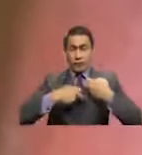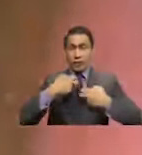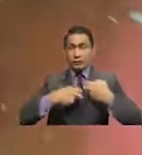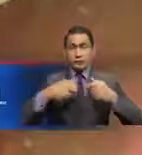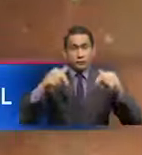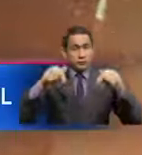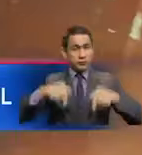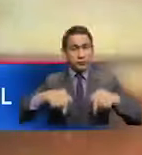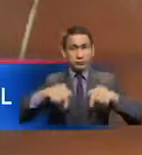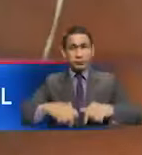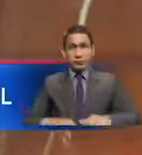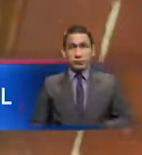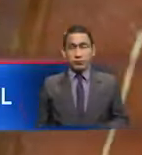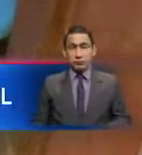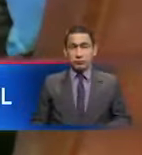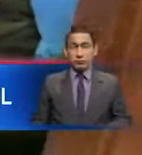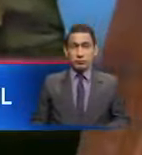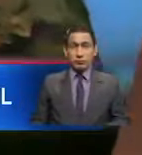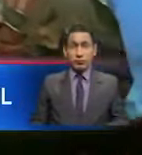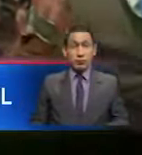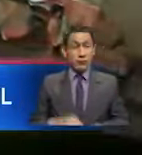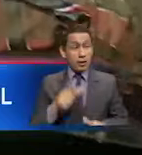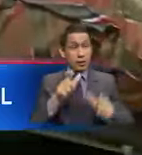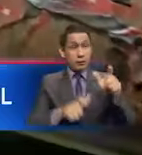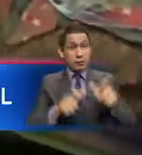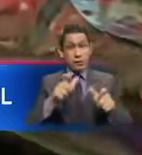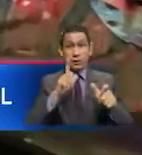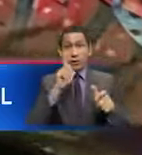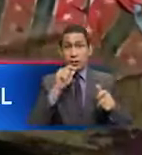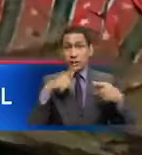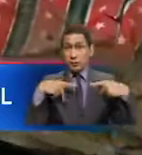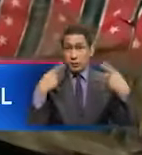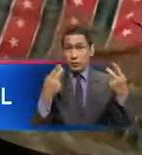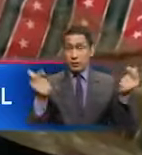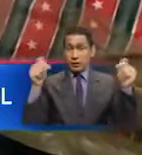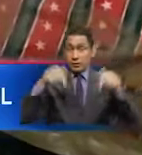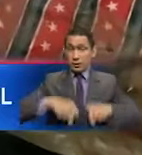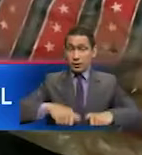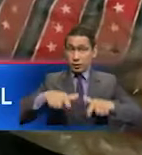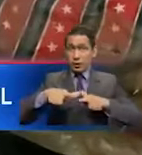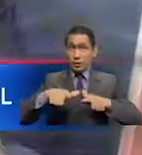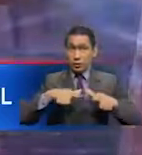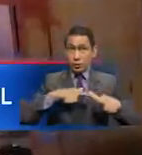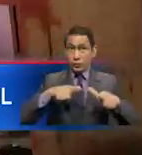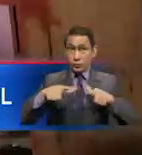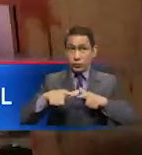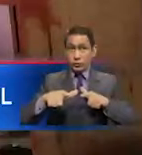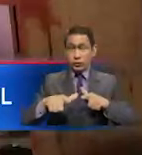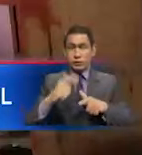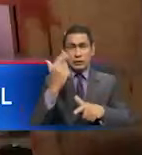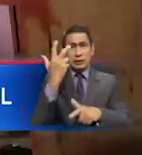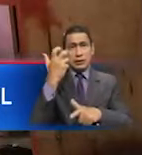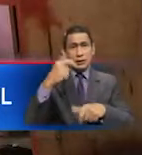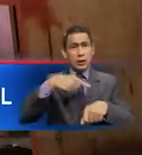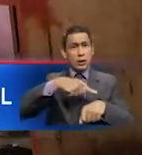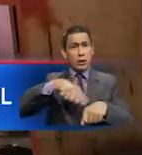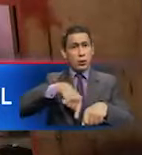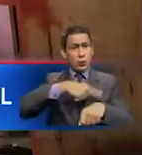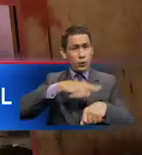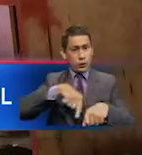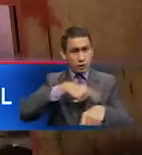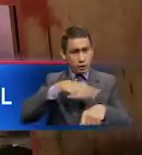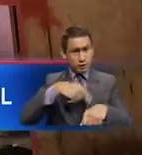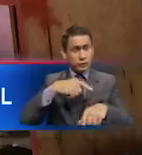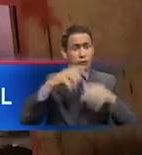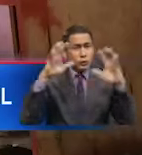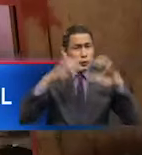en Pozorja, nos dicen acá los pobladores, quienes habitan en Pozorja, que estas han sido las 13 horas de lluvia más poderosas de